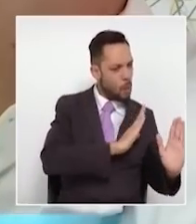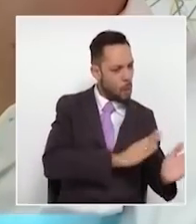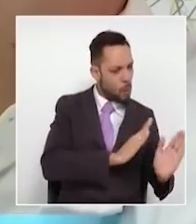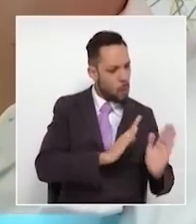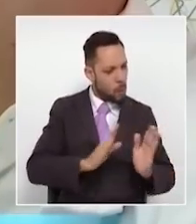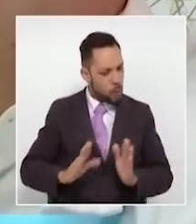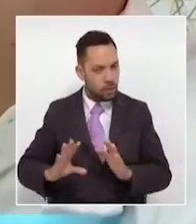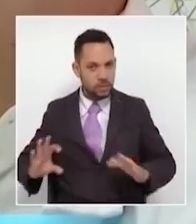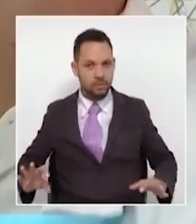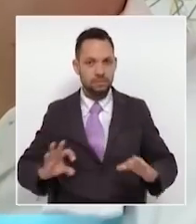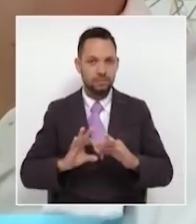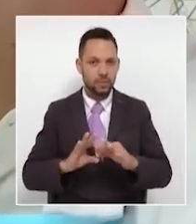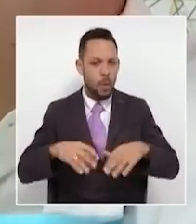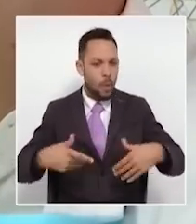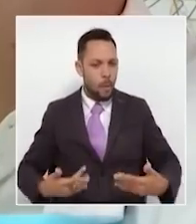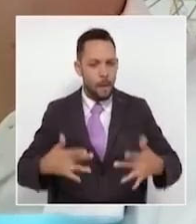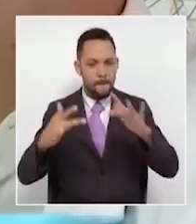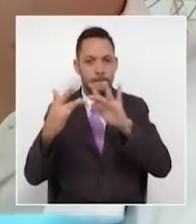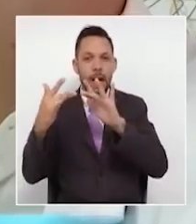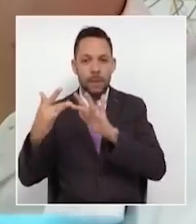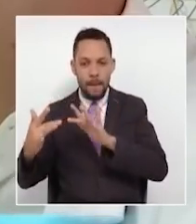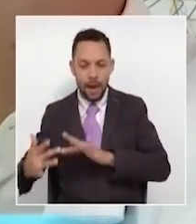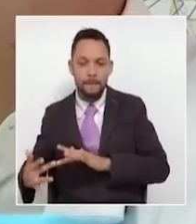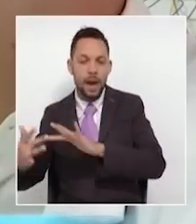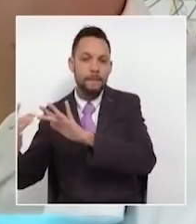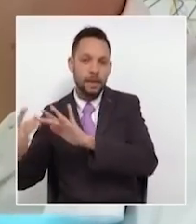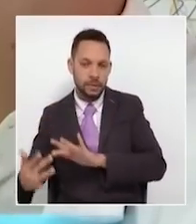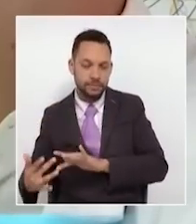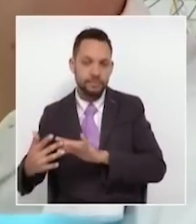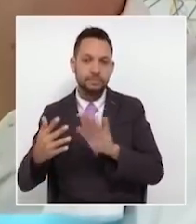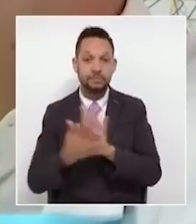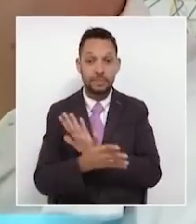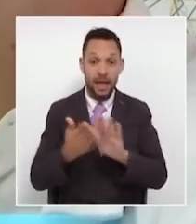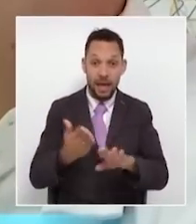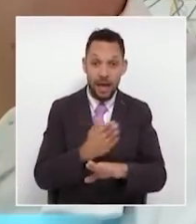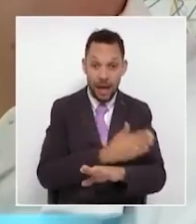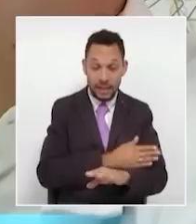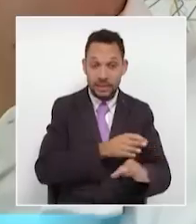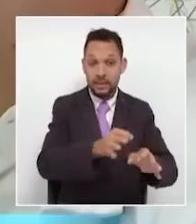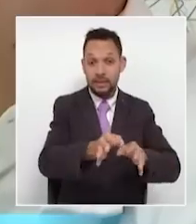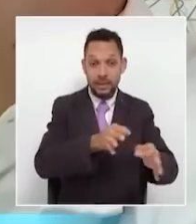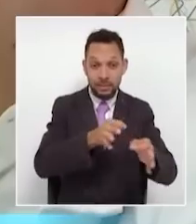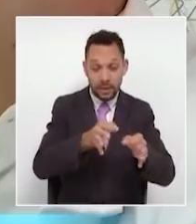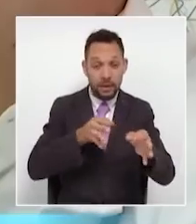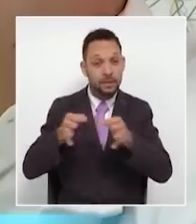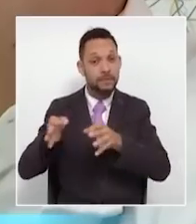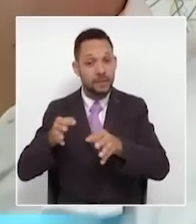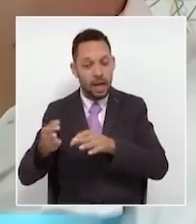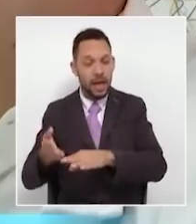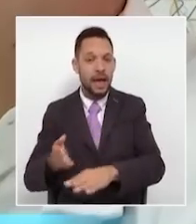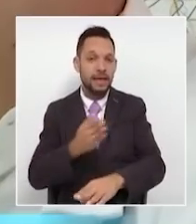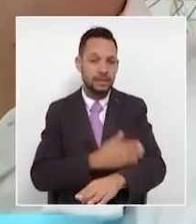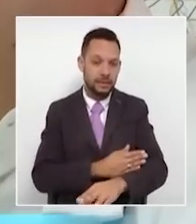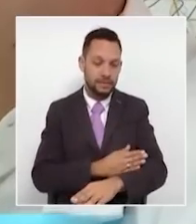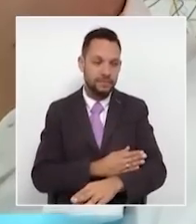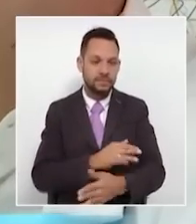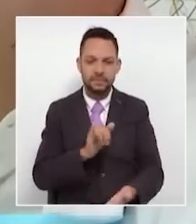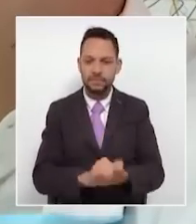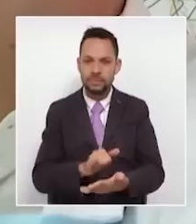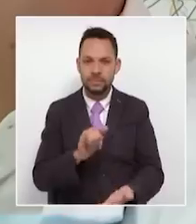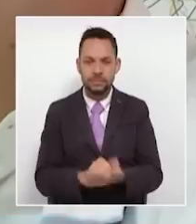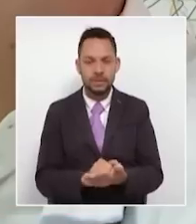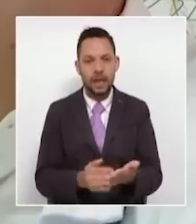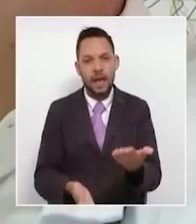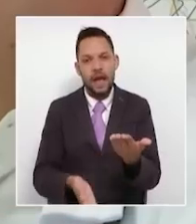nuestras neuronas esto es muy importante porque como les explicaba anteriormente esto va a determinar